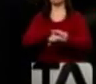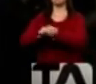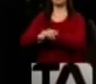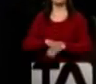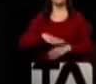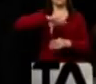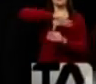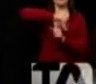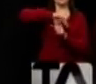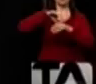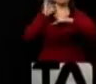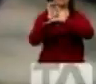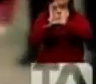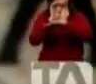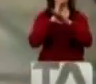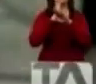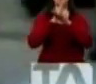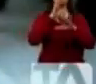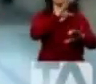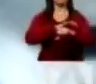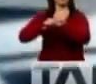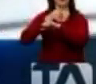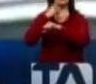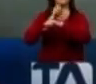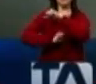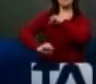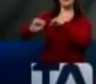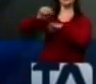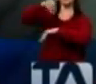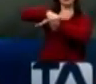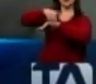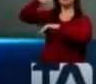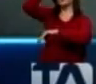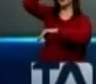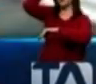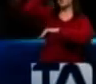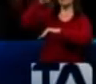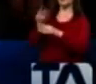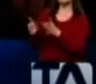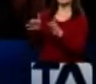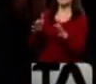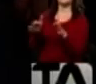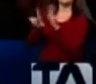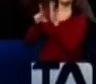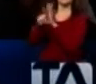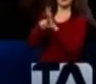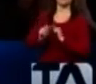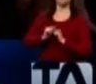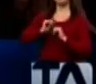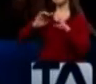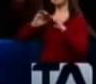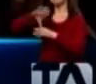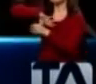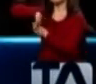El canciller ecuatoriano Guillón Long también se refirió a la captura y anunció su viaje la misma tarde para tratar la deportación. Por supuesto, conversando con mi par para